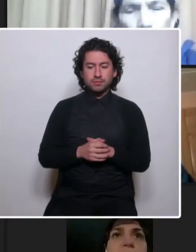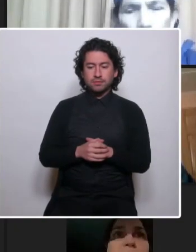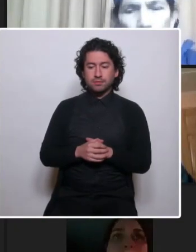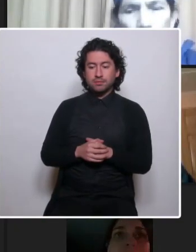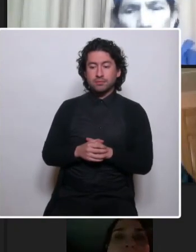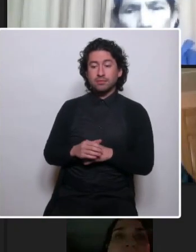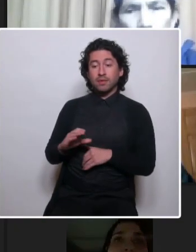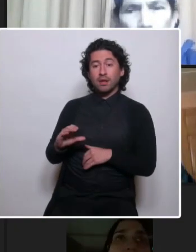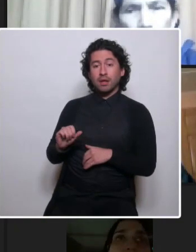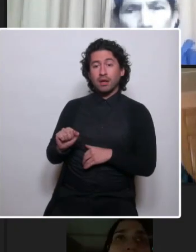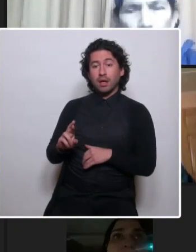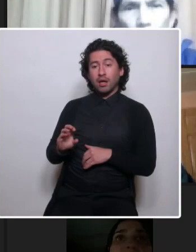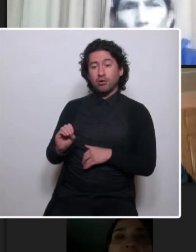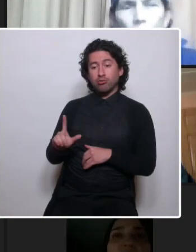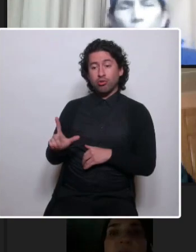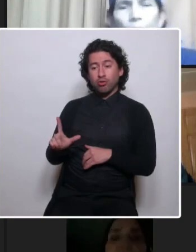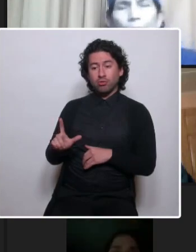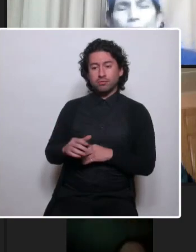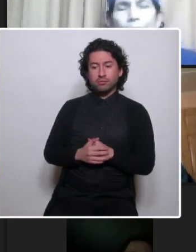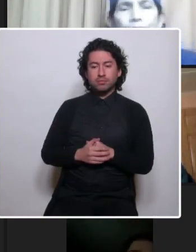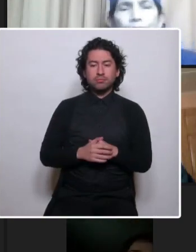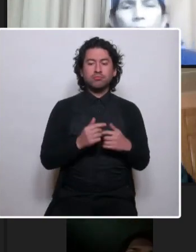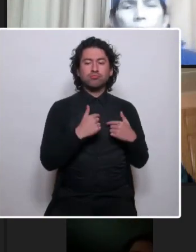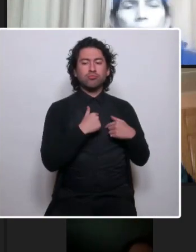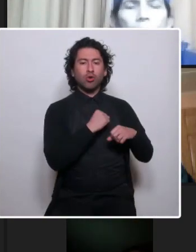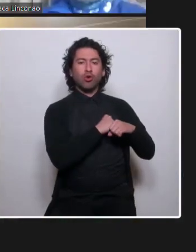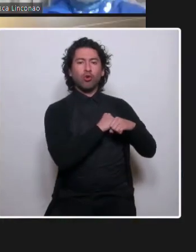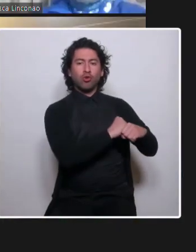Convencional Carol Baum. En contra.